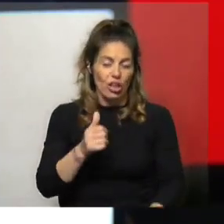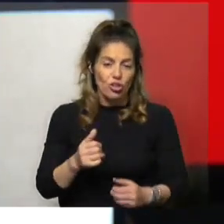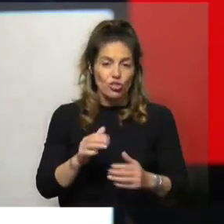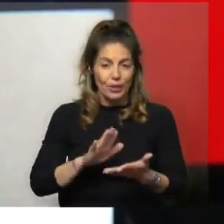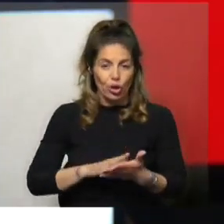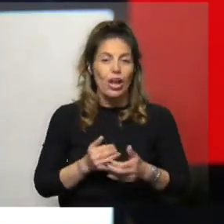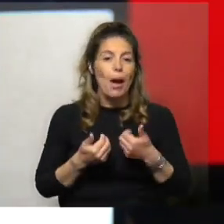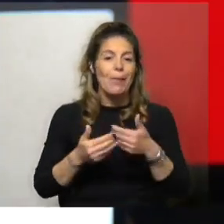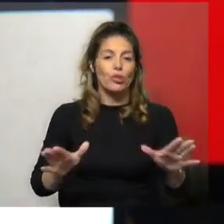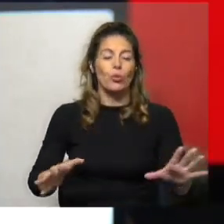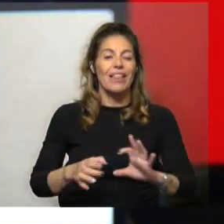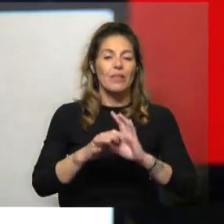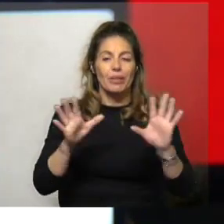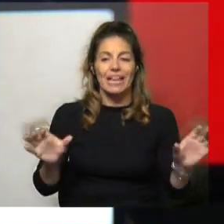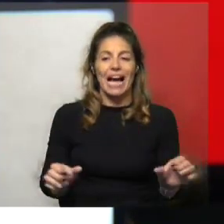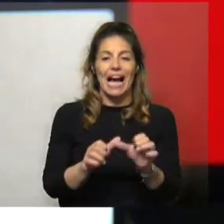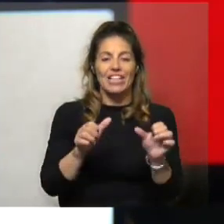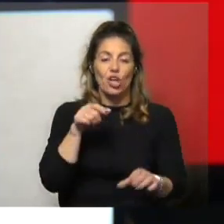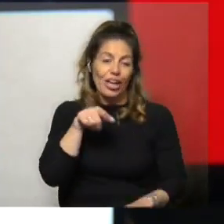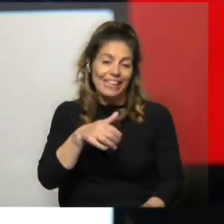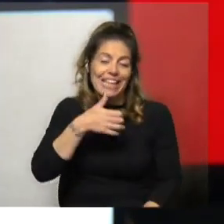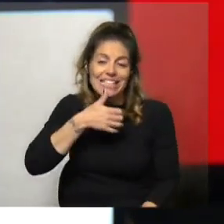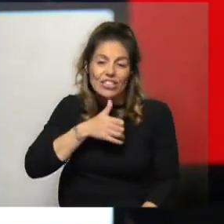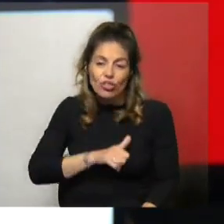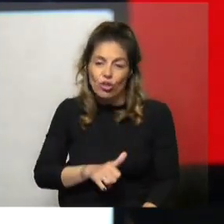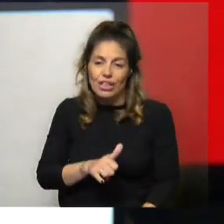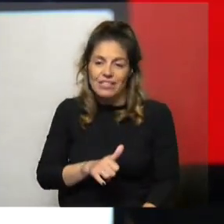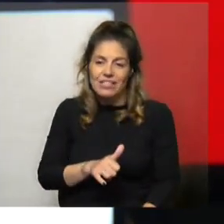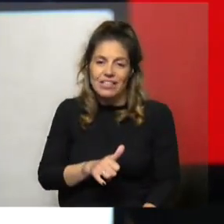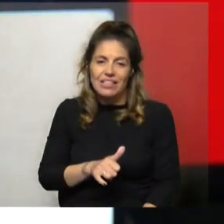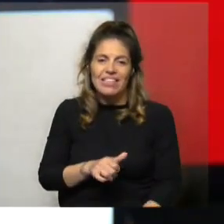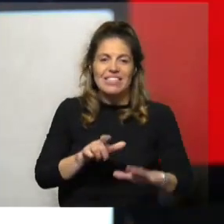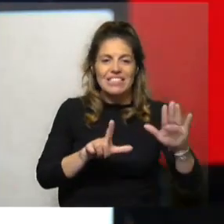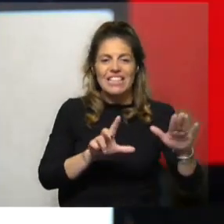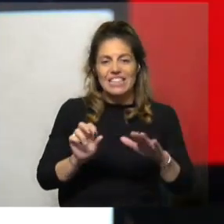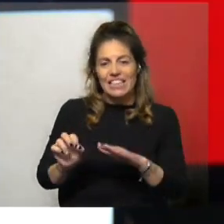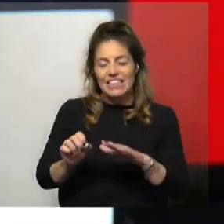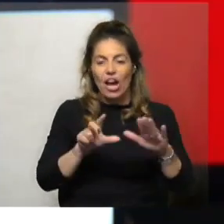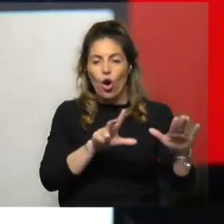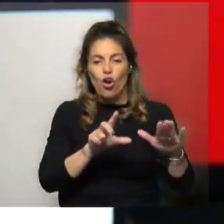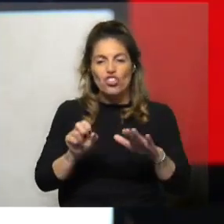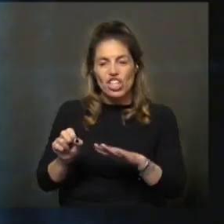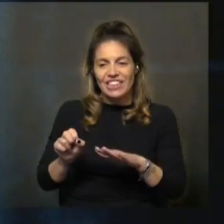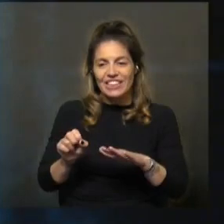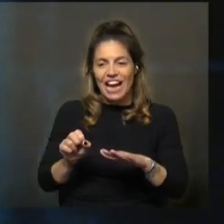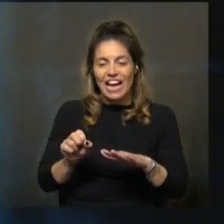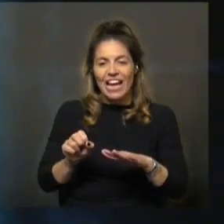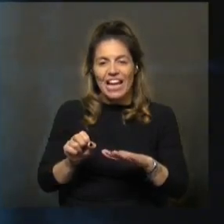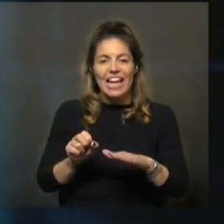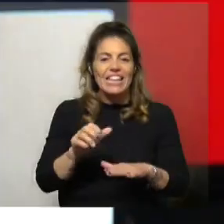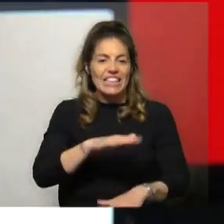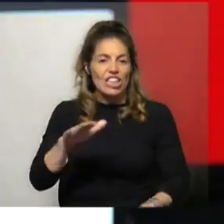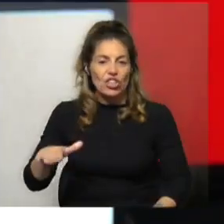democrática han hecho que estas historias que son de 70 a 80 niños y niñas a lo largo y ancho del